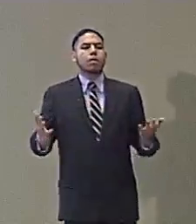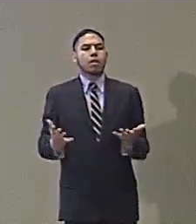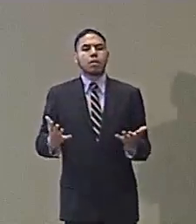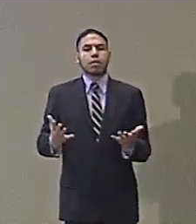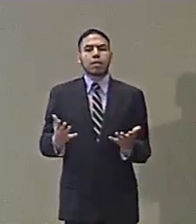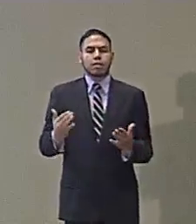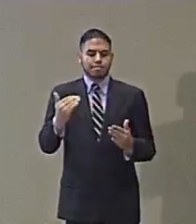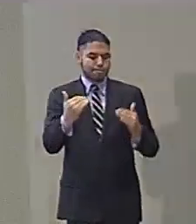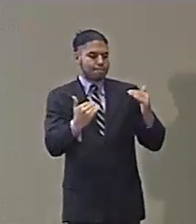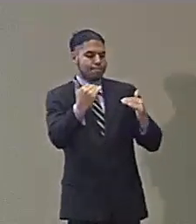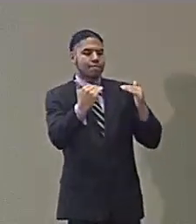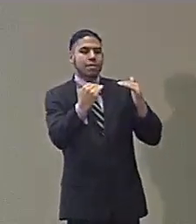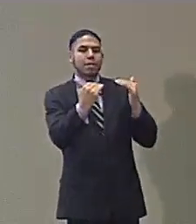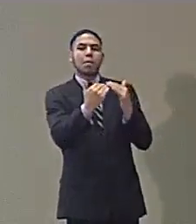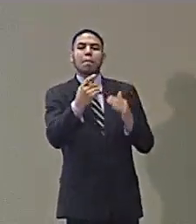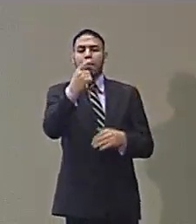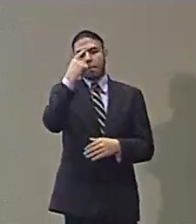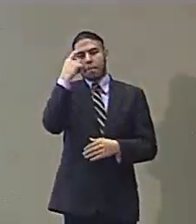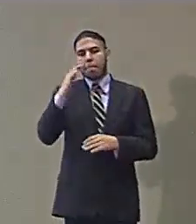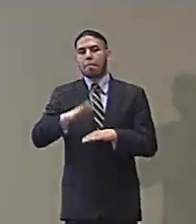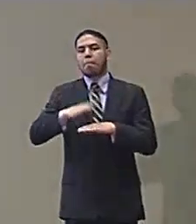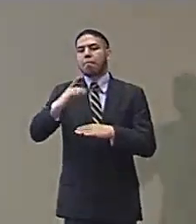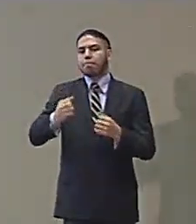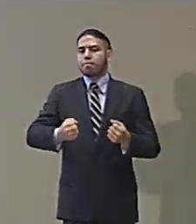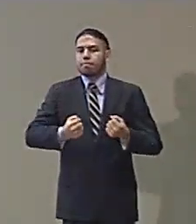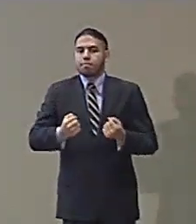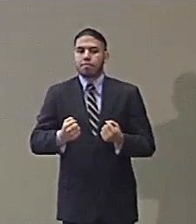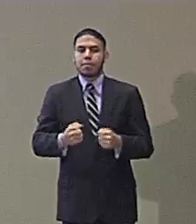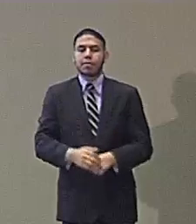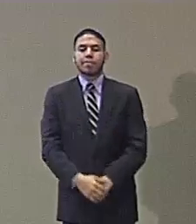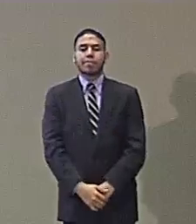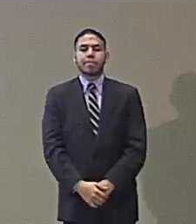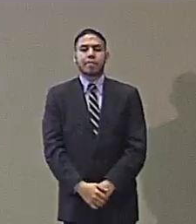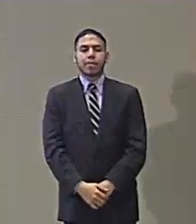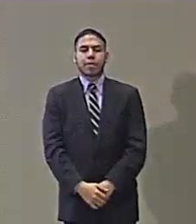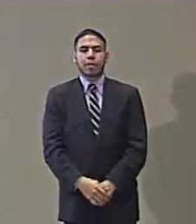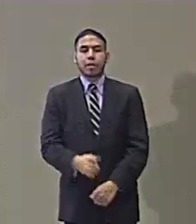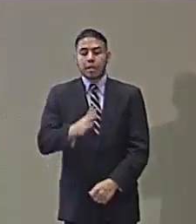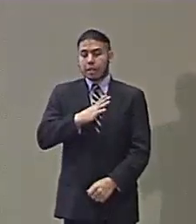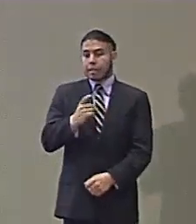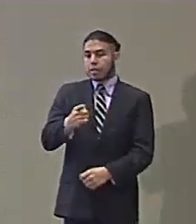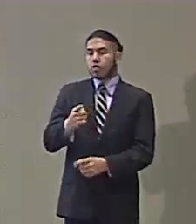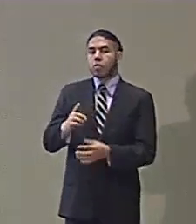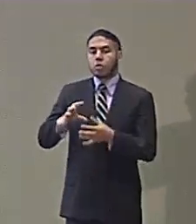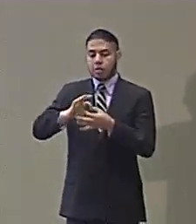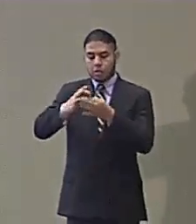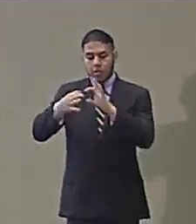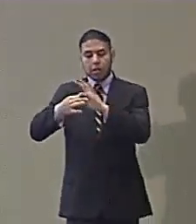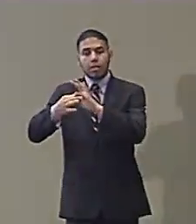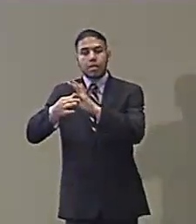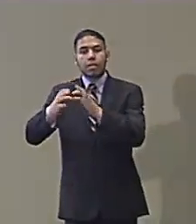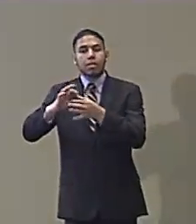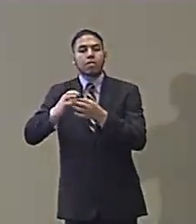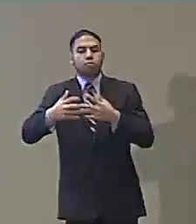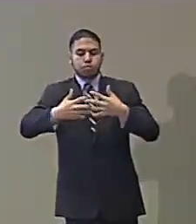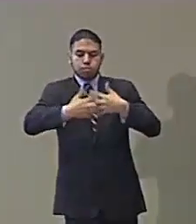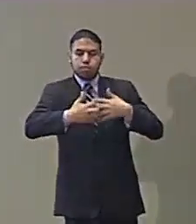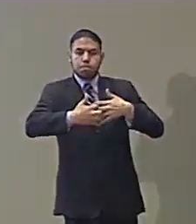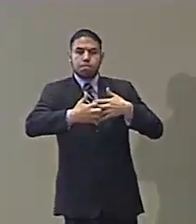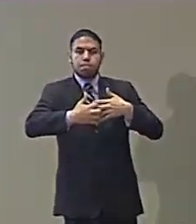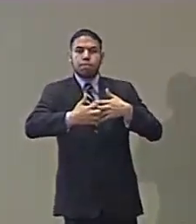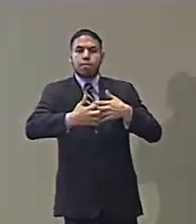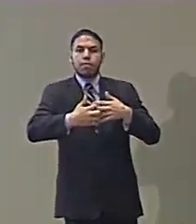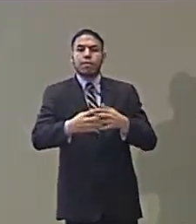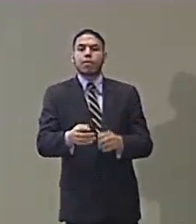social aún más poderoso si fortalecemos el encadenamiento productivo y el desarrollo regional con un